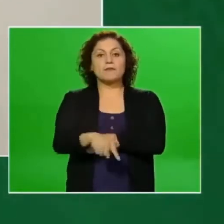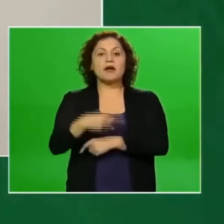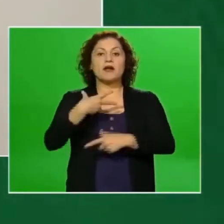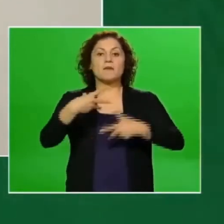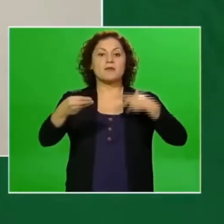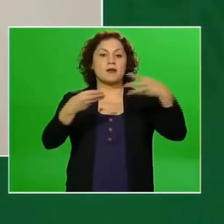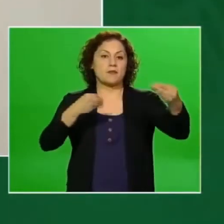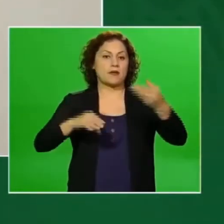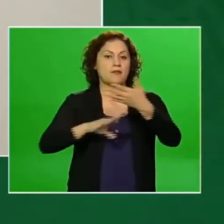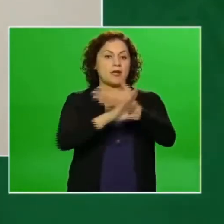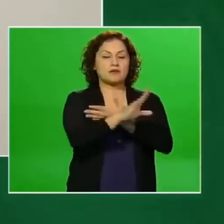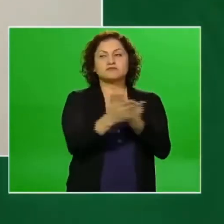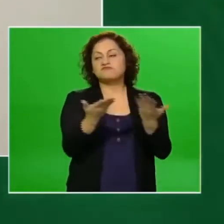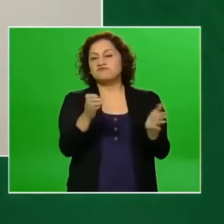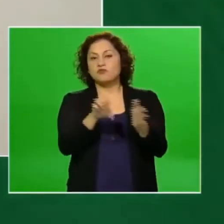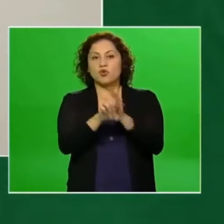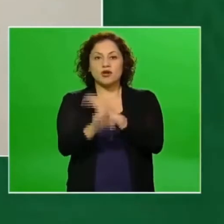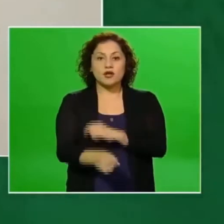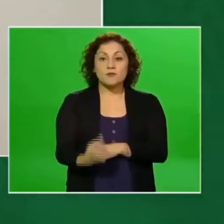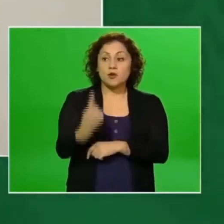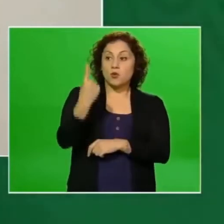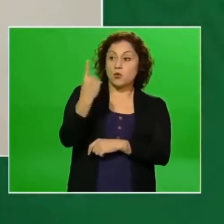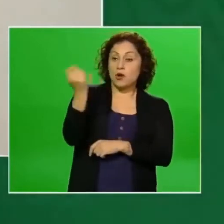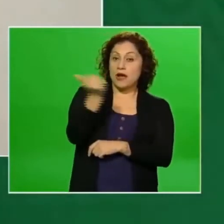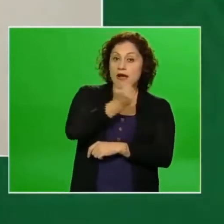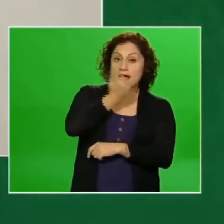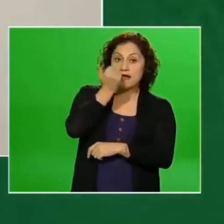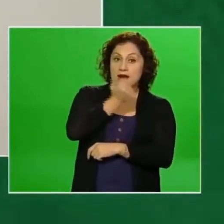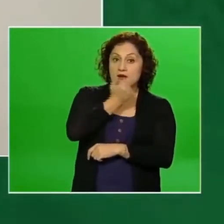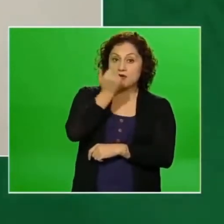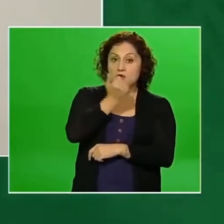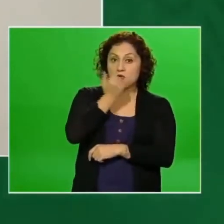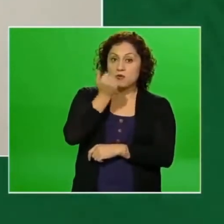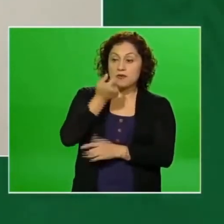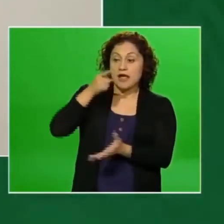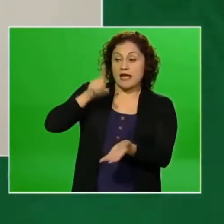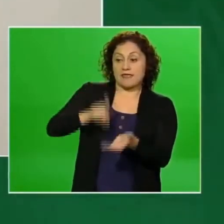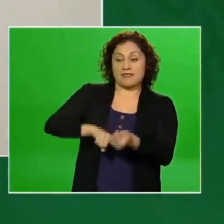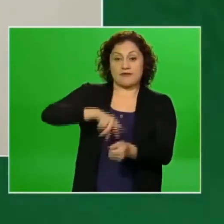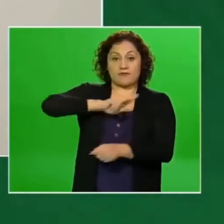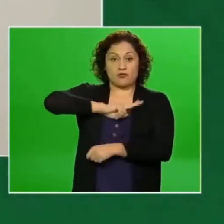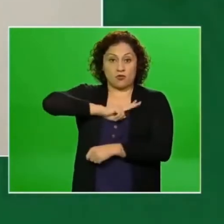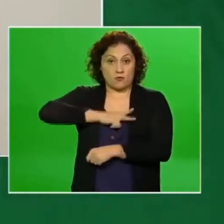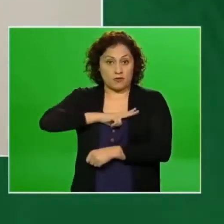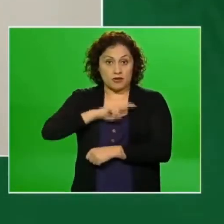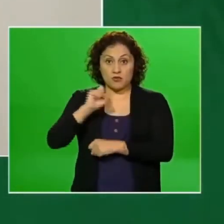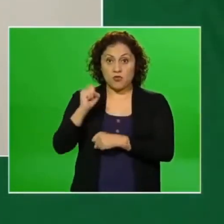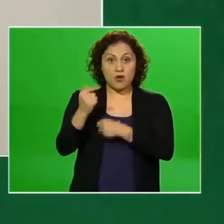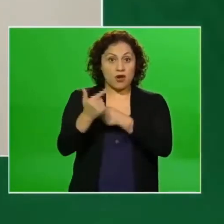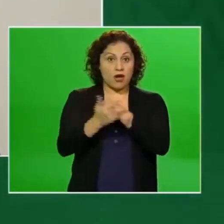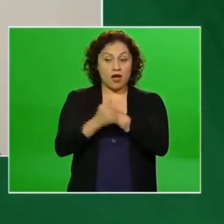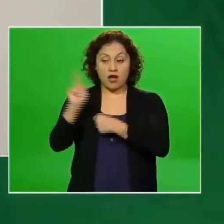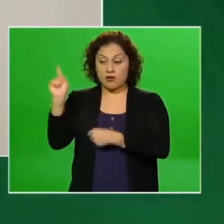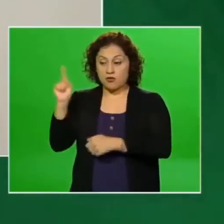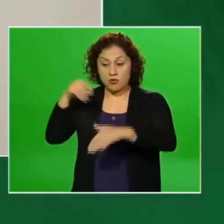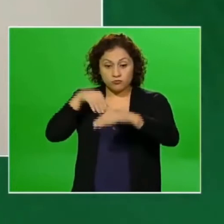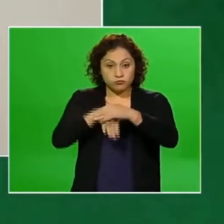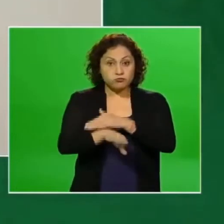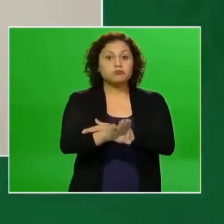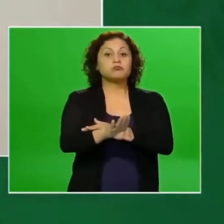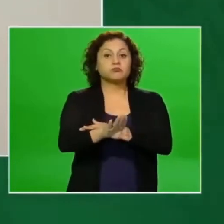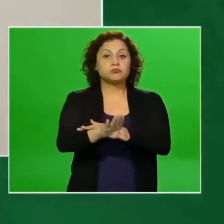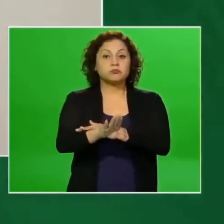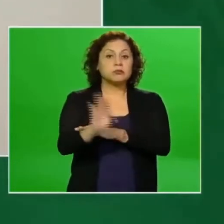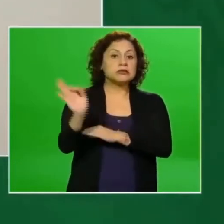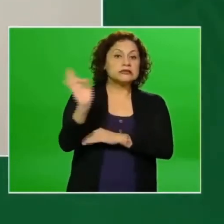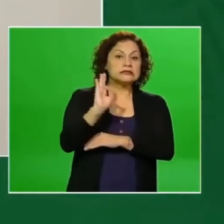si un alumno o alumna acudiera con algún tipo de carga viral en sus vías respiratorias, pues pudiera tener la